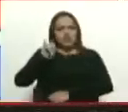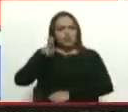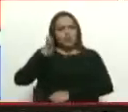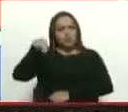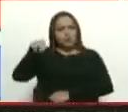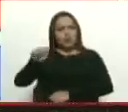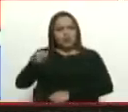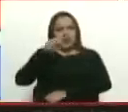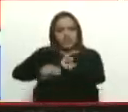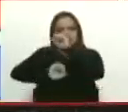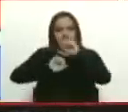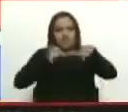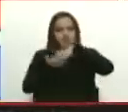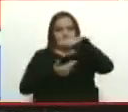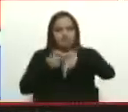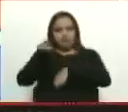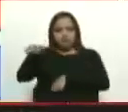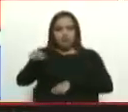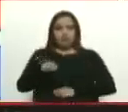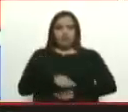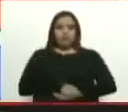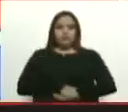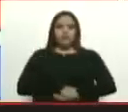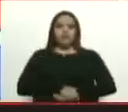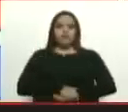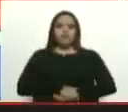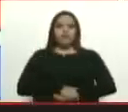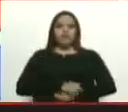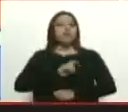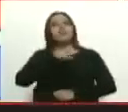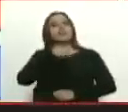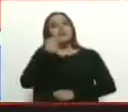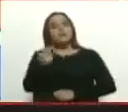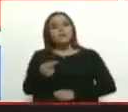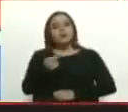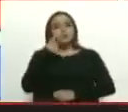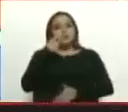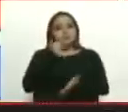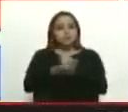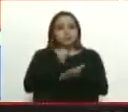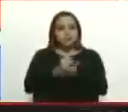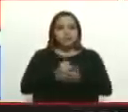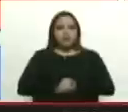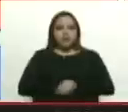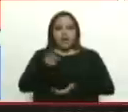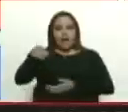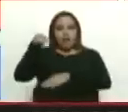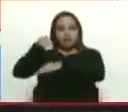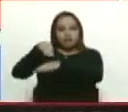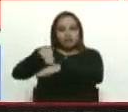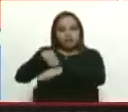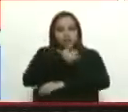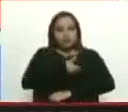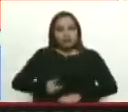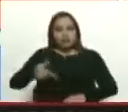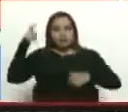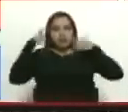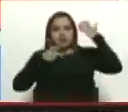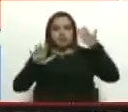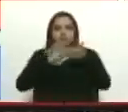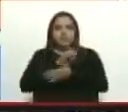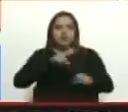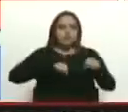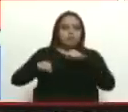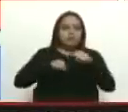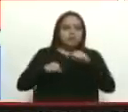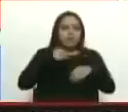desde ahí. Y luego, fíjense, él alertó al comandante Chávez sobre movimientos que